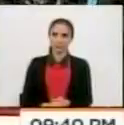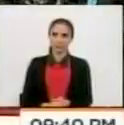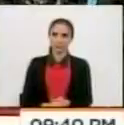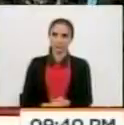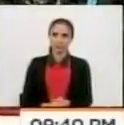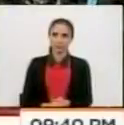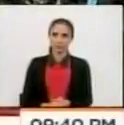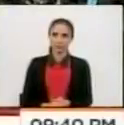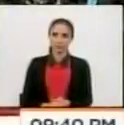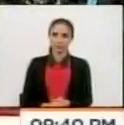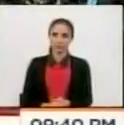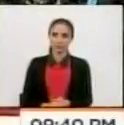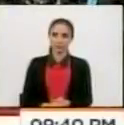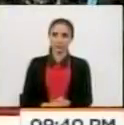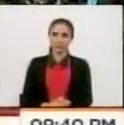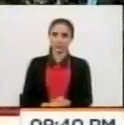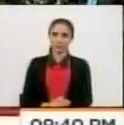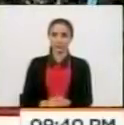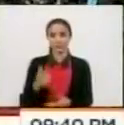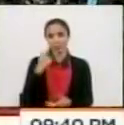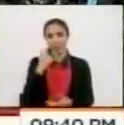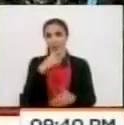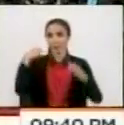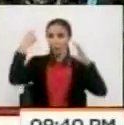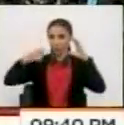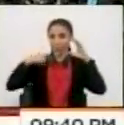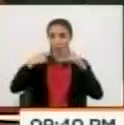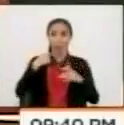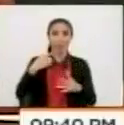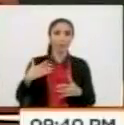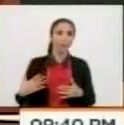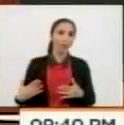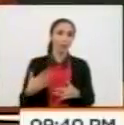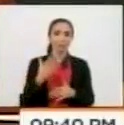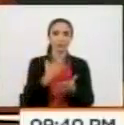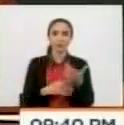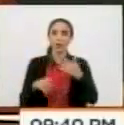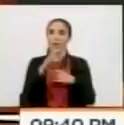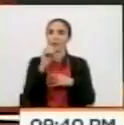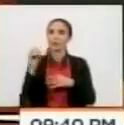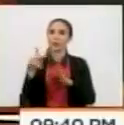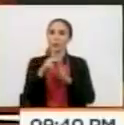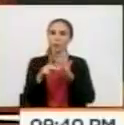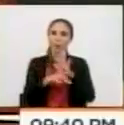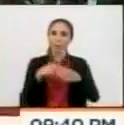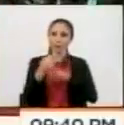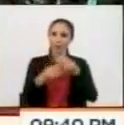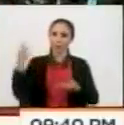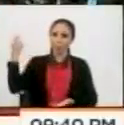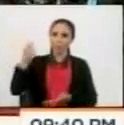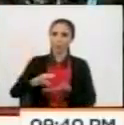Jorge Rodríguez. Estos son los videos más famosos de los 200 programas.